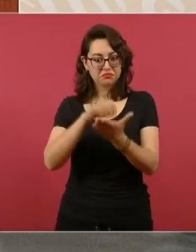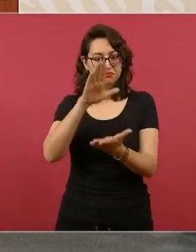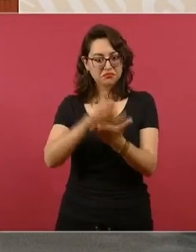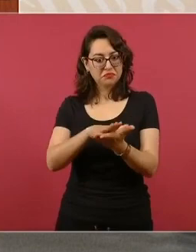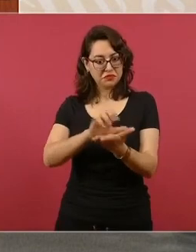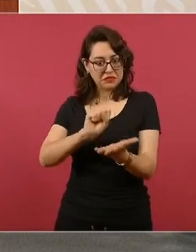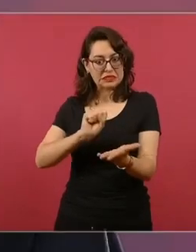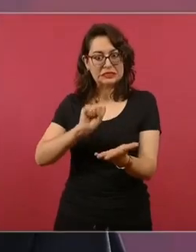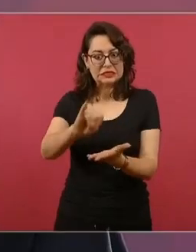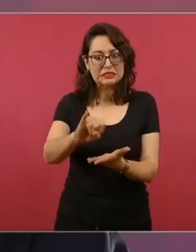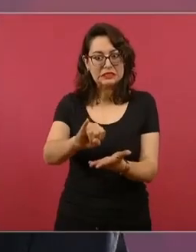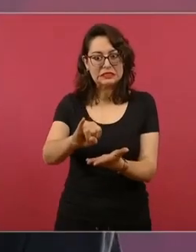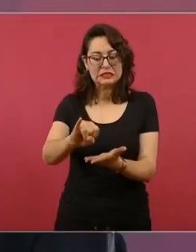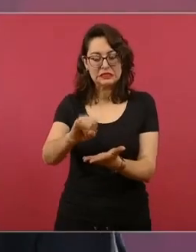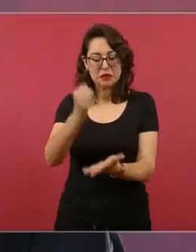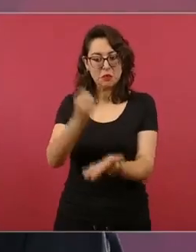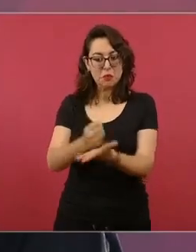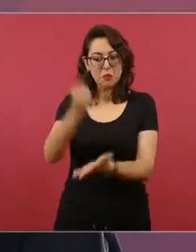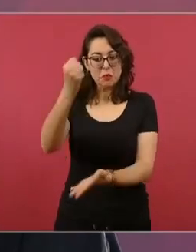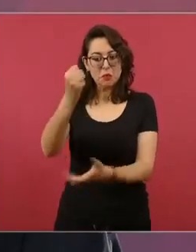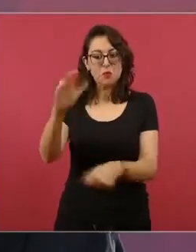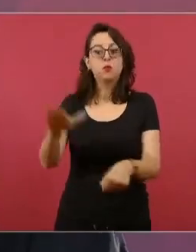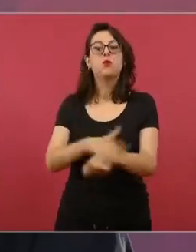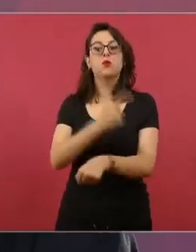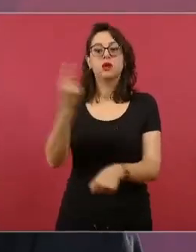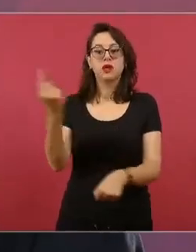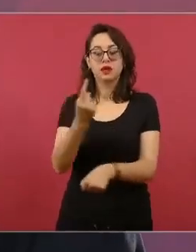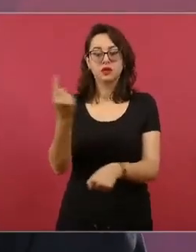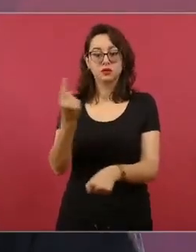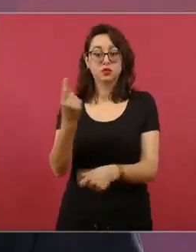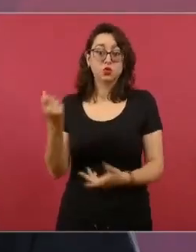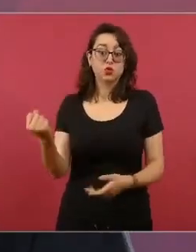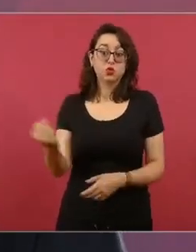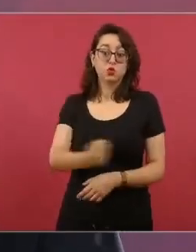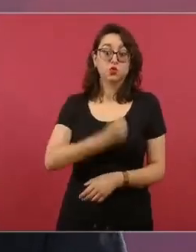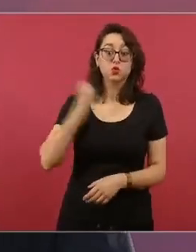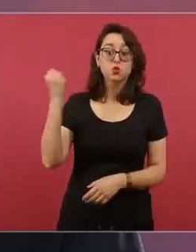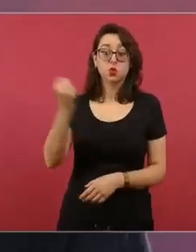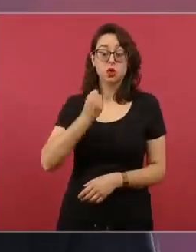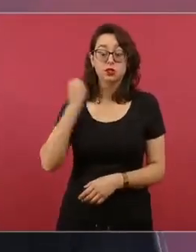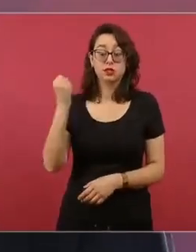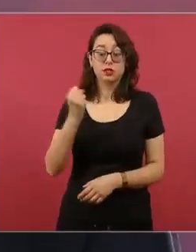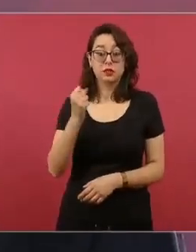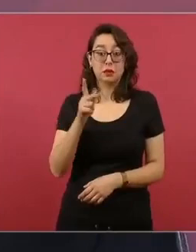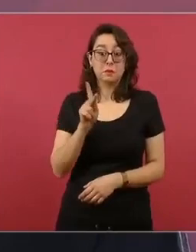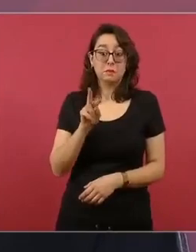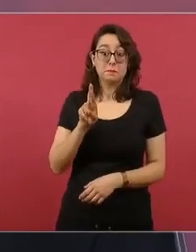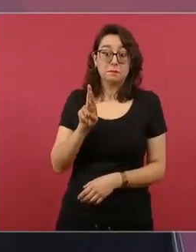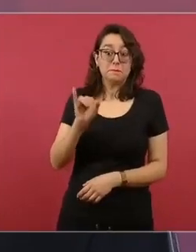Porque logramos las dos terceras partes con votos del PRI,